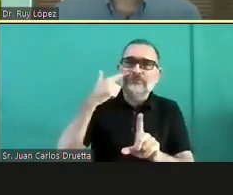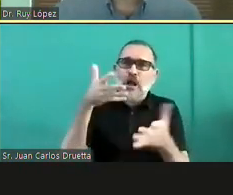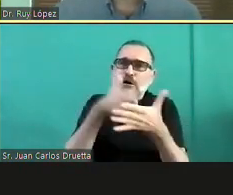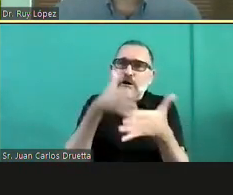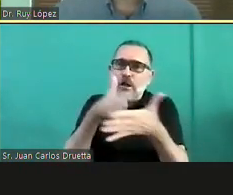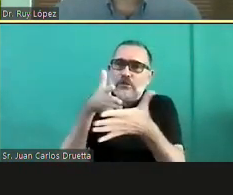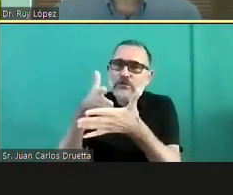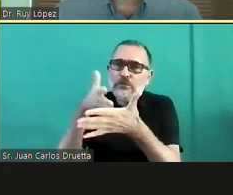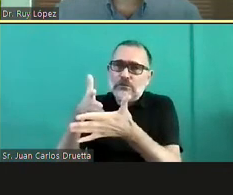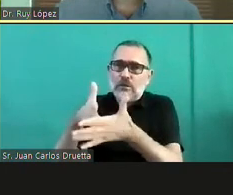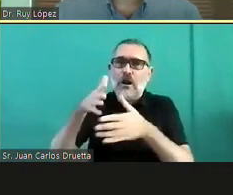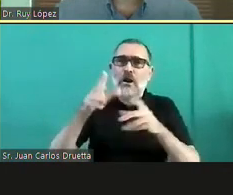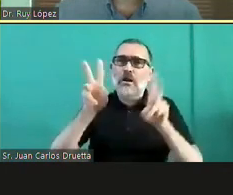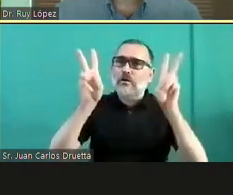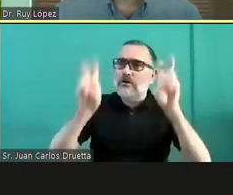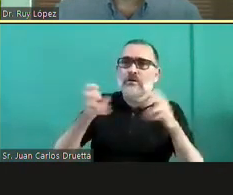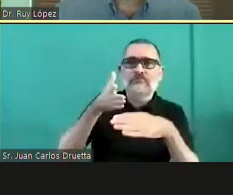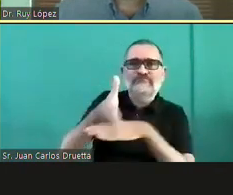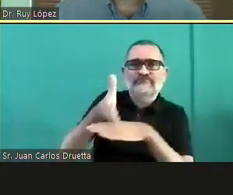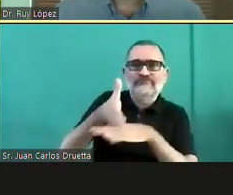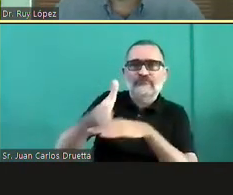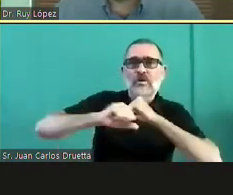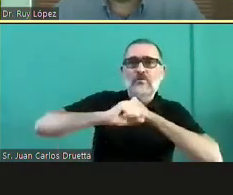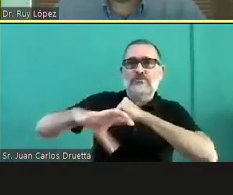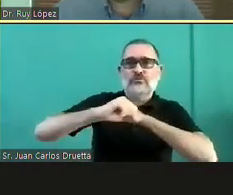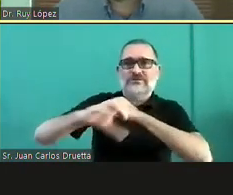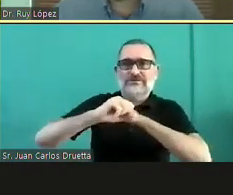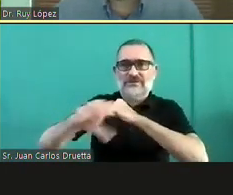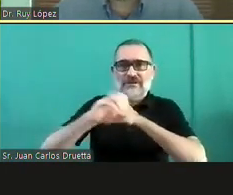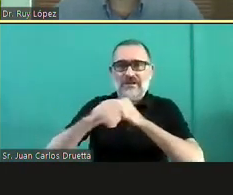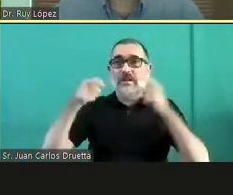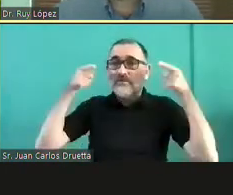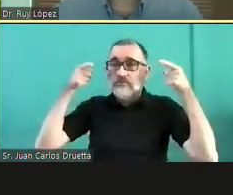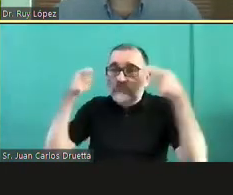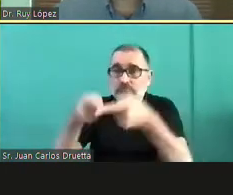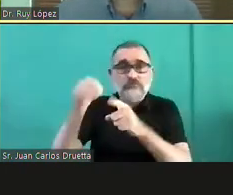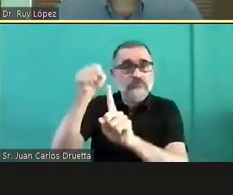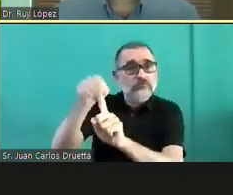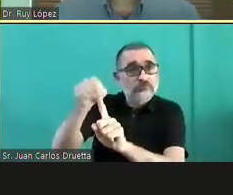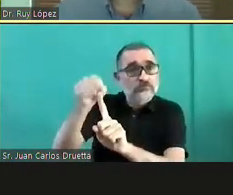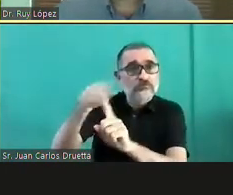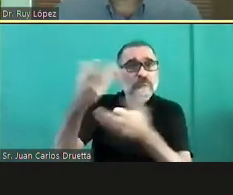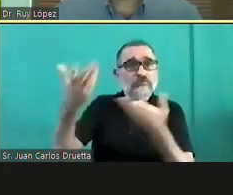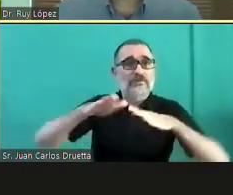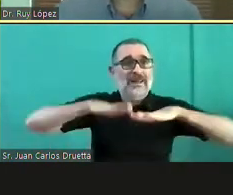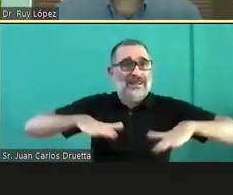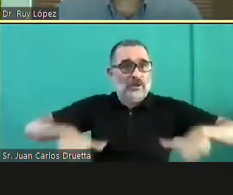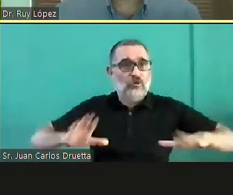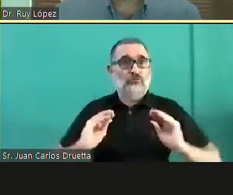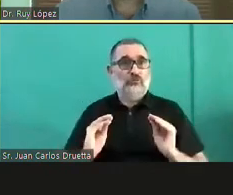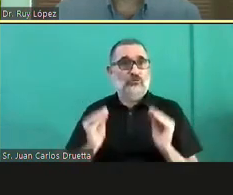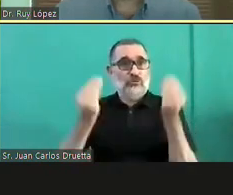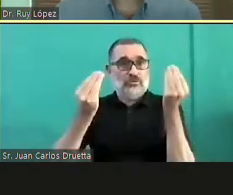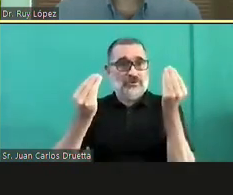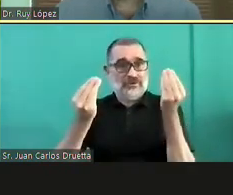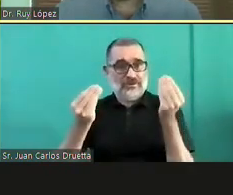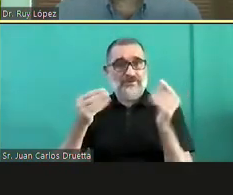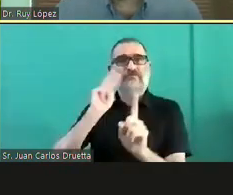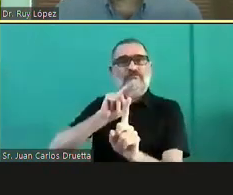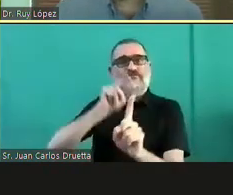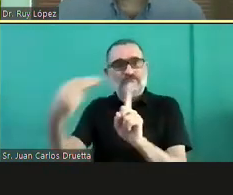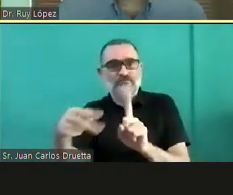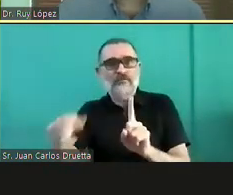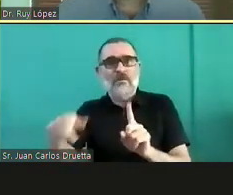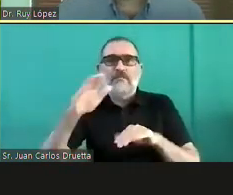la pandemia de poder después de más de un año de haber estado cerrado las escuelas tener un regreso